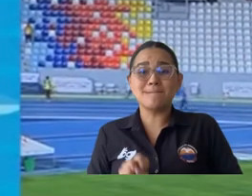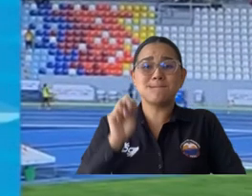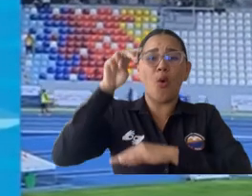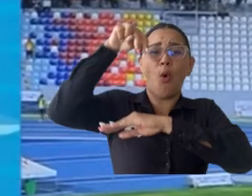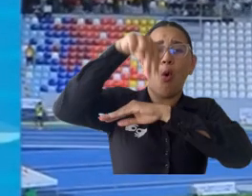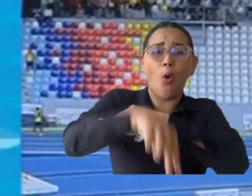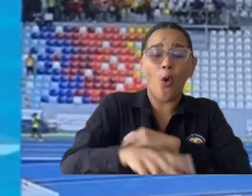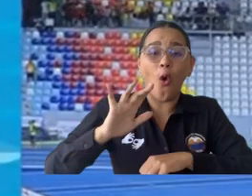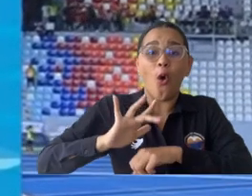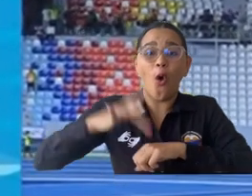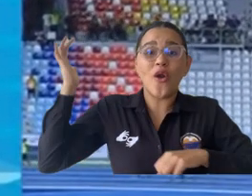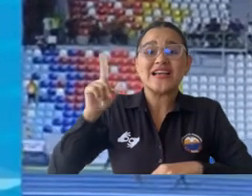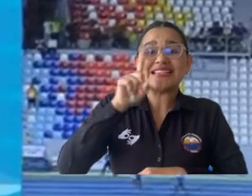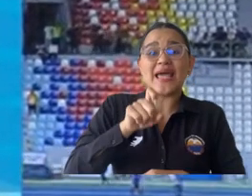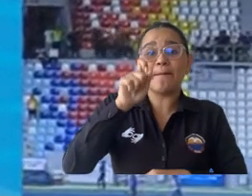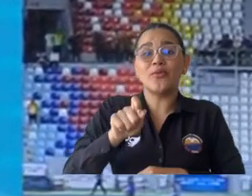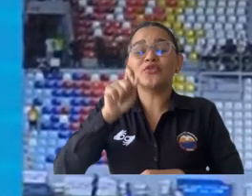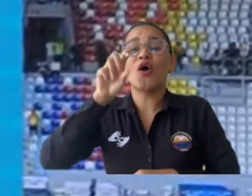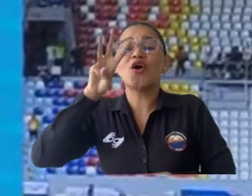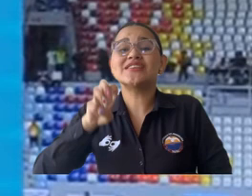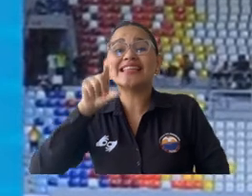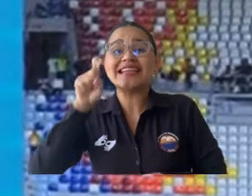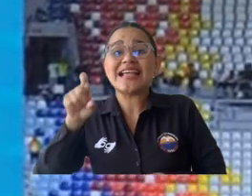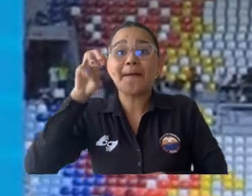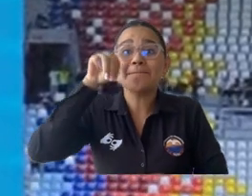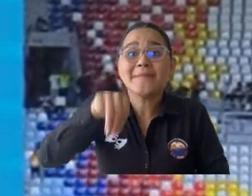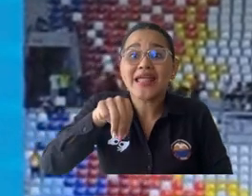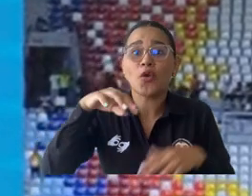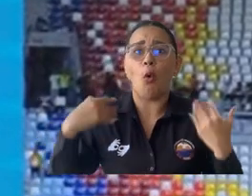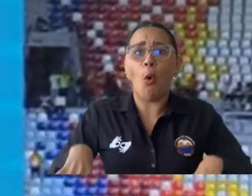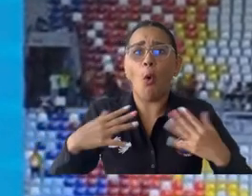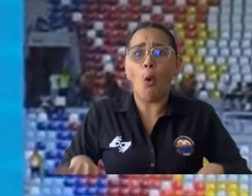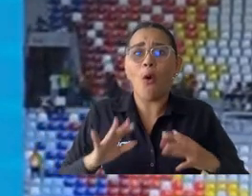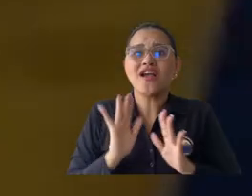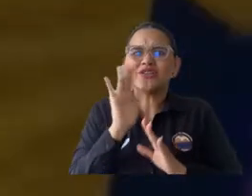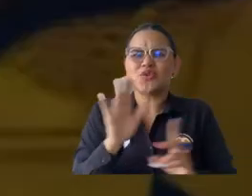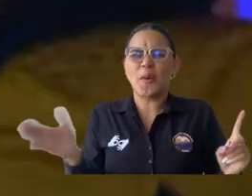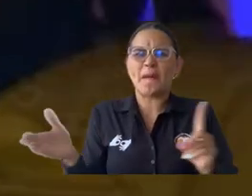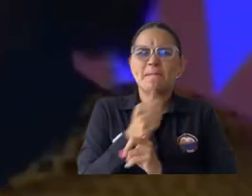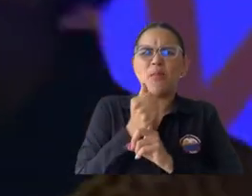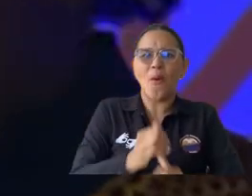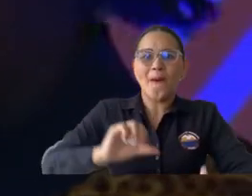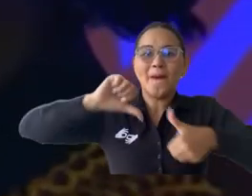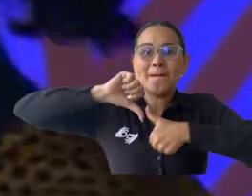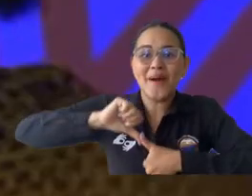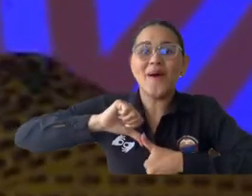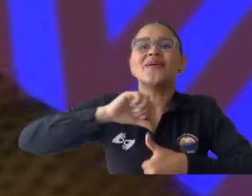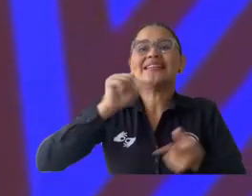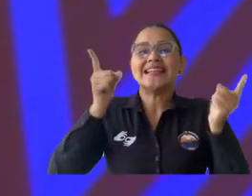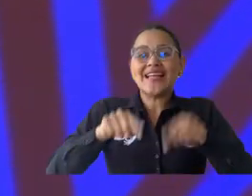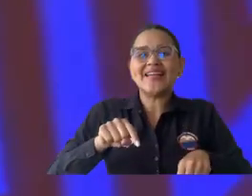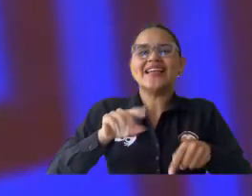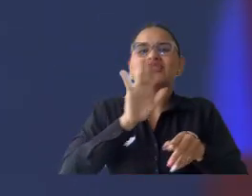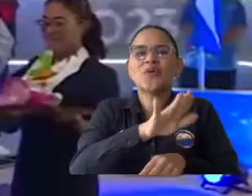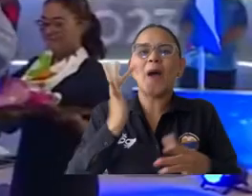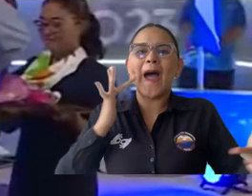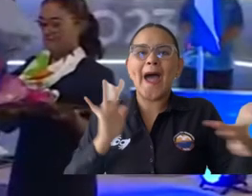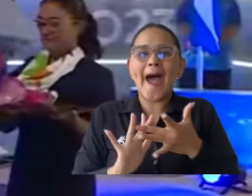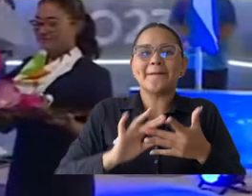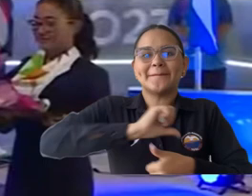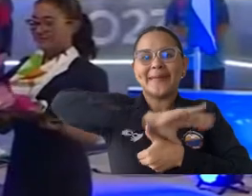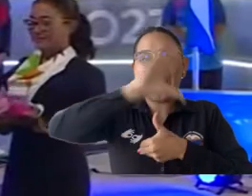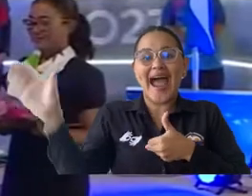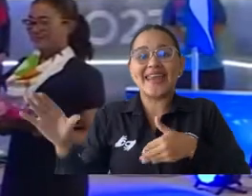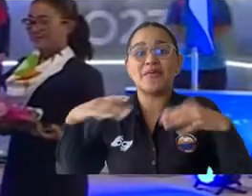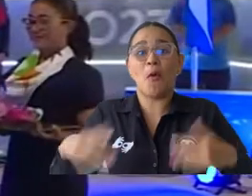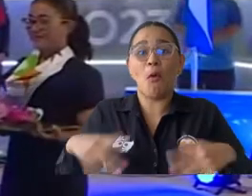Un salto de oro de 6.86 metros puso a Natalia en la lista de récords de los centroamericanos y del Caribe, logrando además ser la primera en